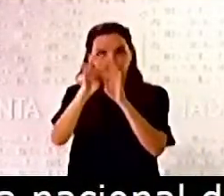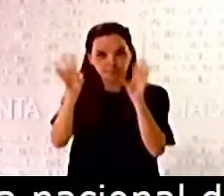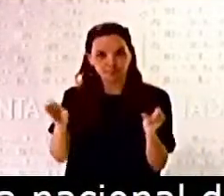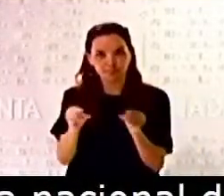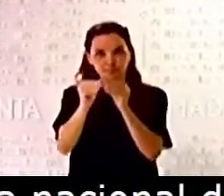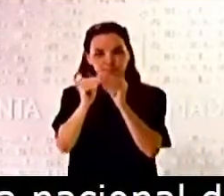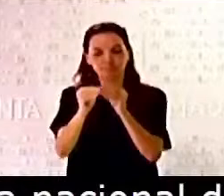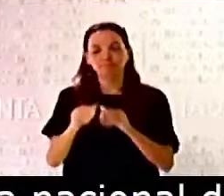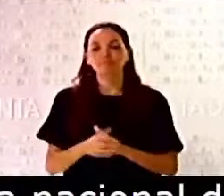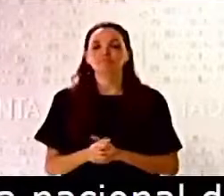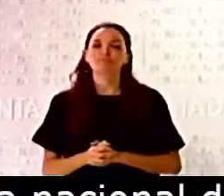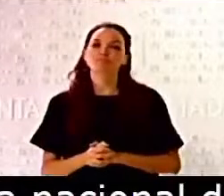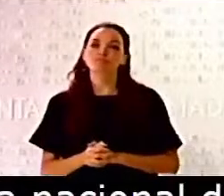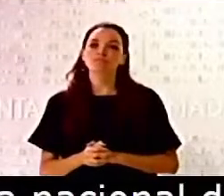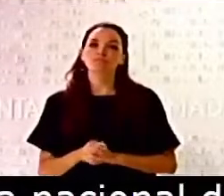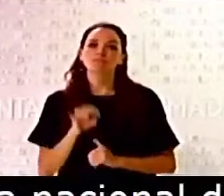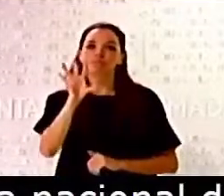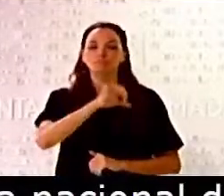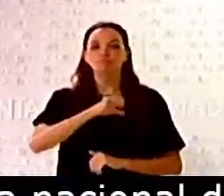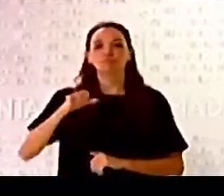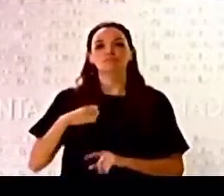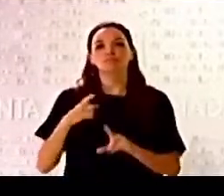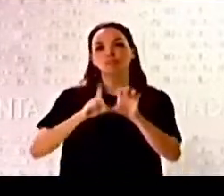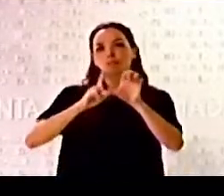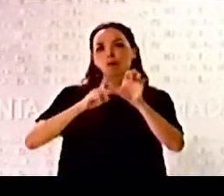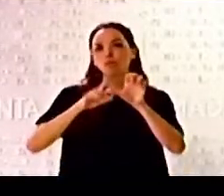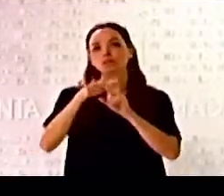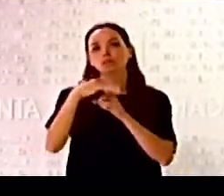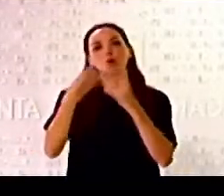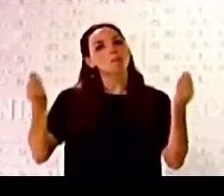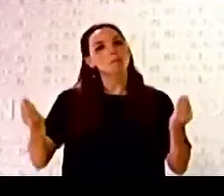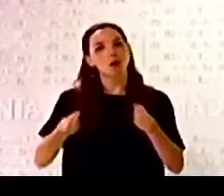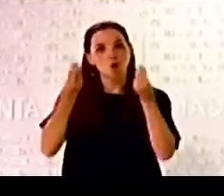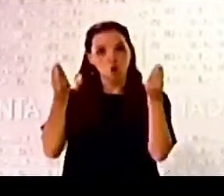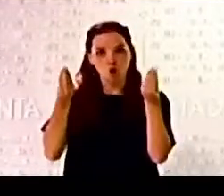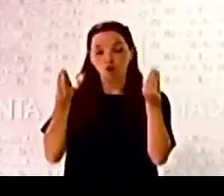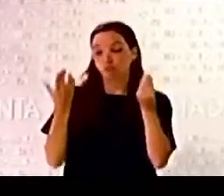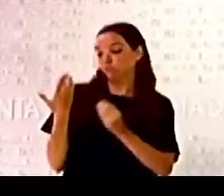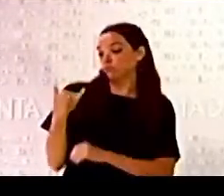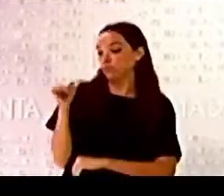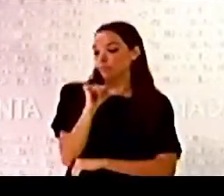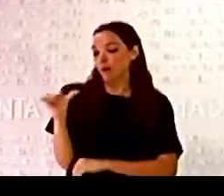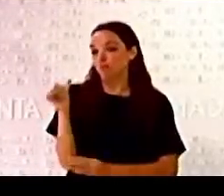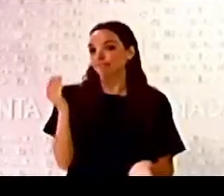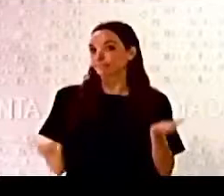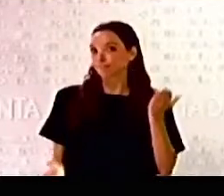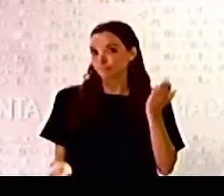La Comunidad Autónoma de Extremadura se encuentra en una situación mejor que hace una semana,